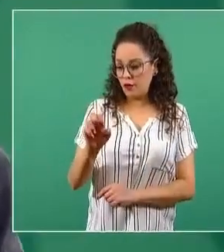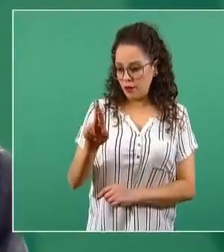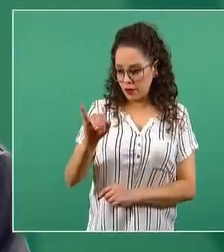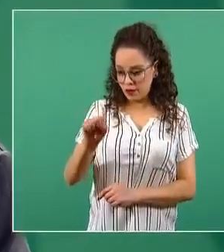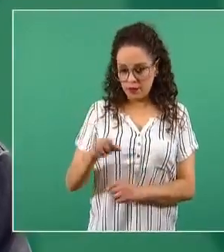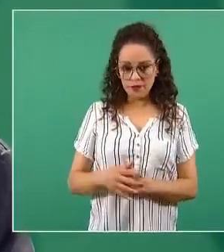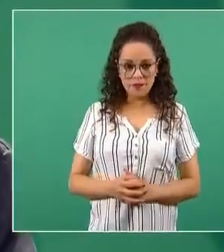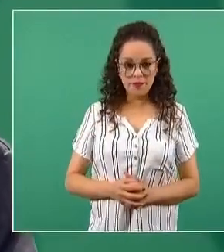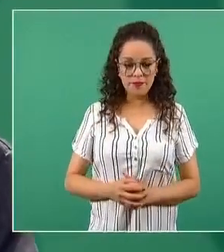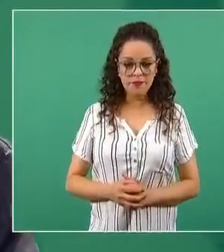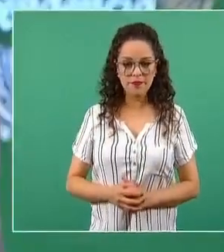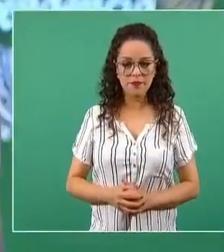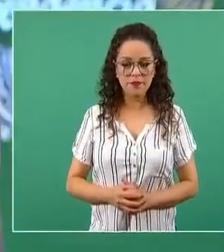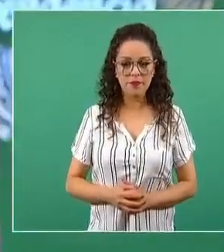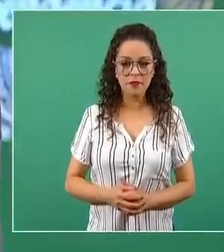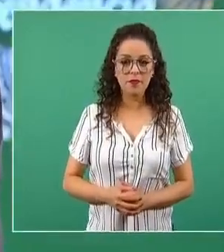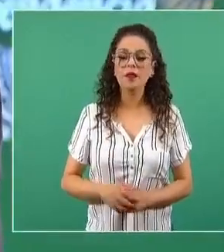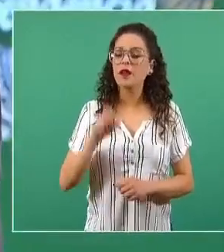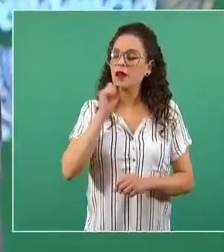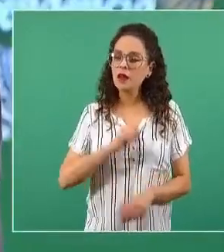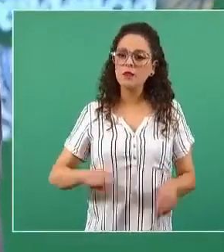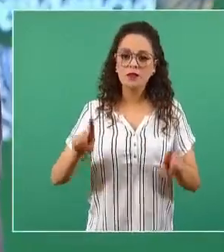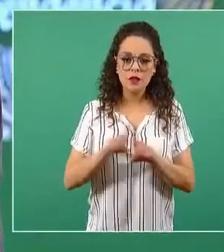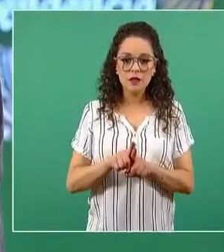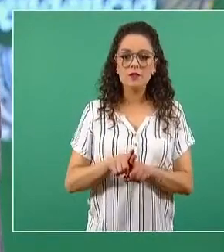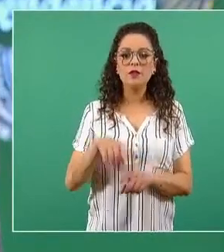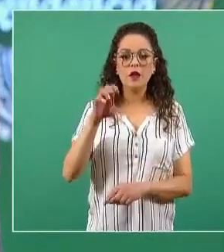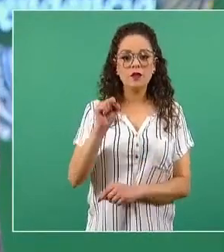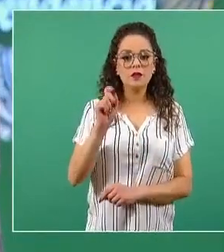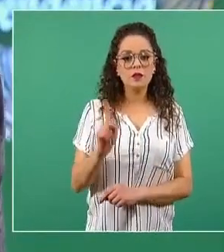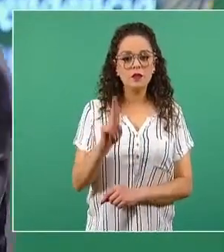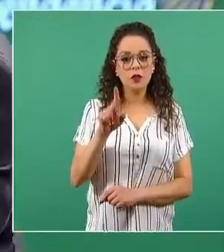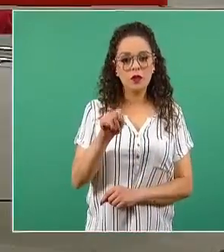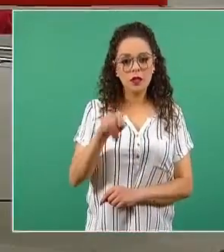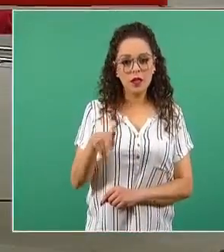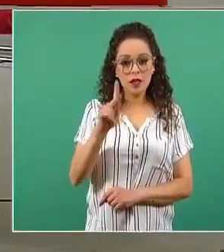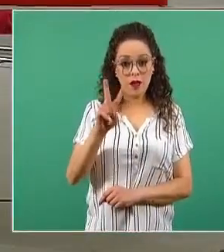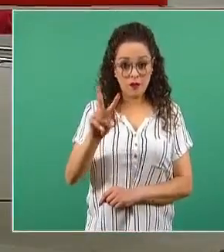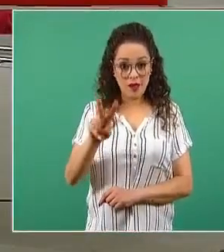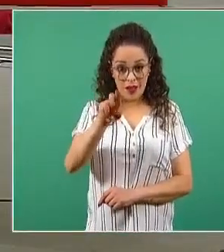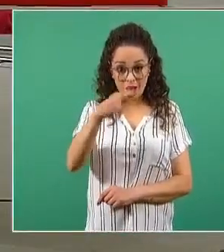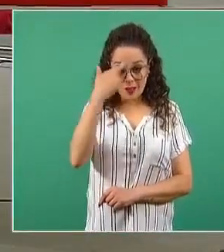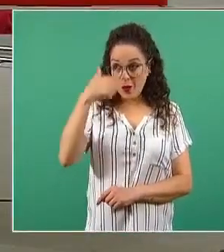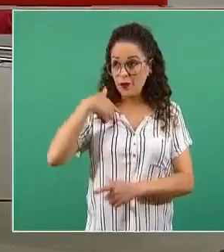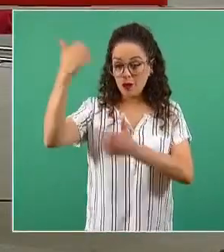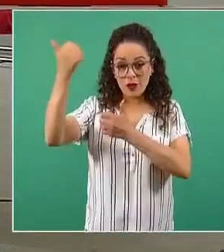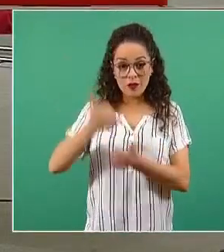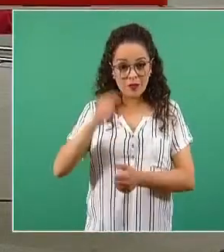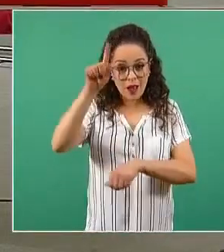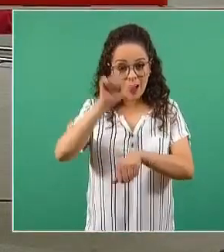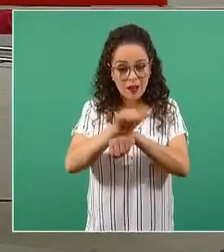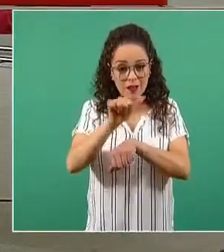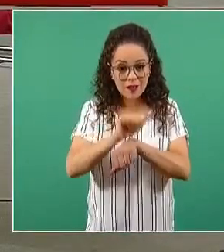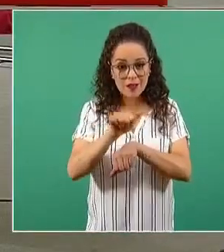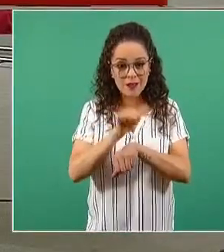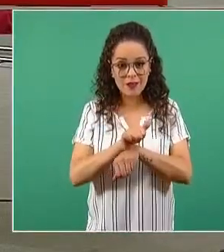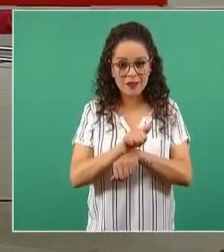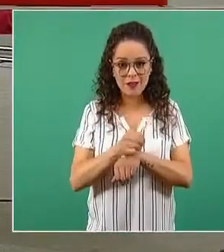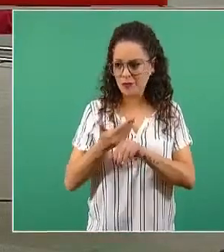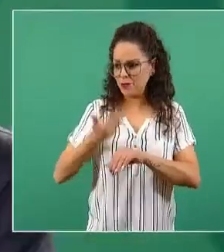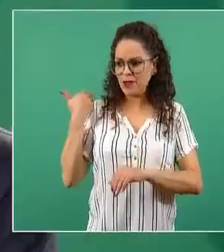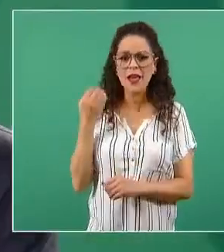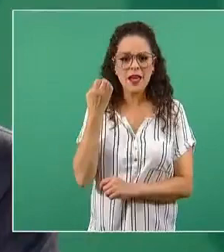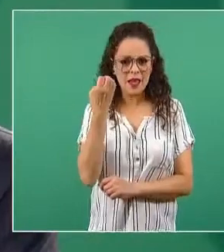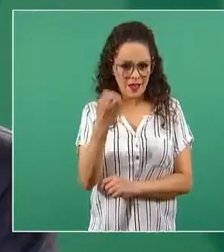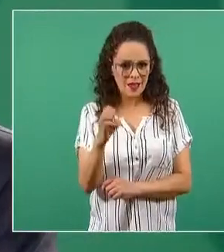Argentina mismo, el expediente de Sputnik V, recordarán que lo trajimos al regreso de la misión en Argentina en enero